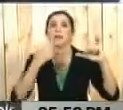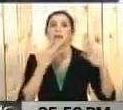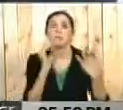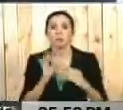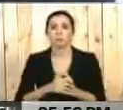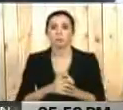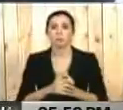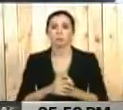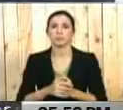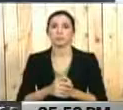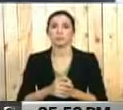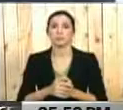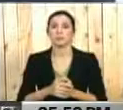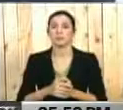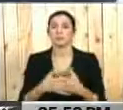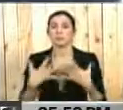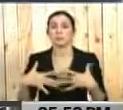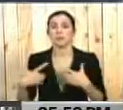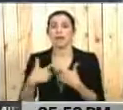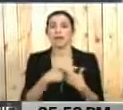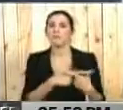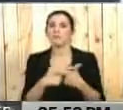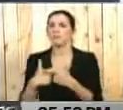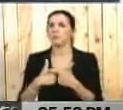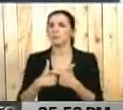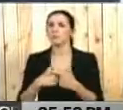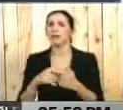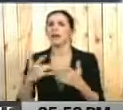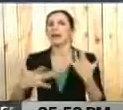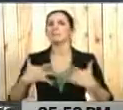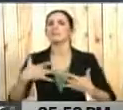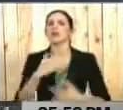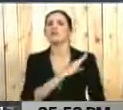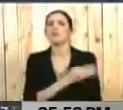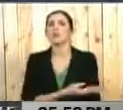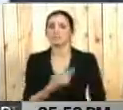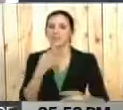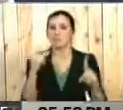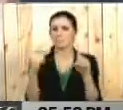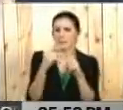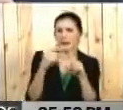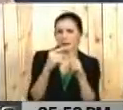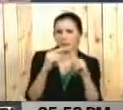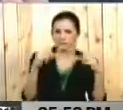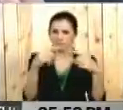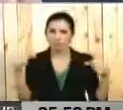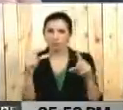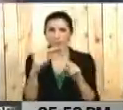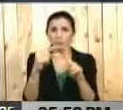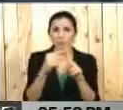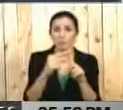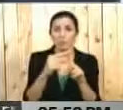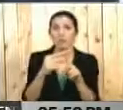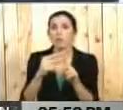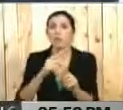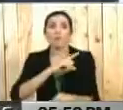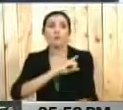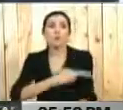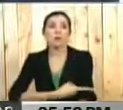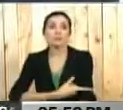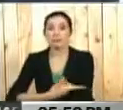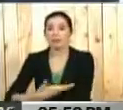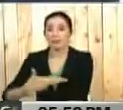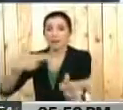fuerza. Habría que definir qué entendemos por actos de fuerza. Si se trata de fuerza armada, no lo dice la